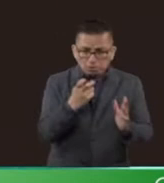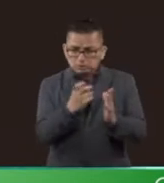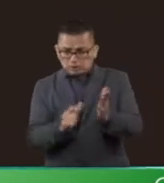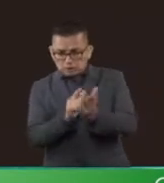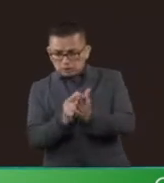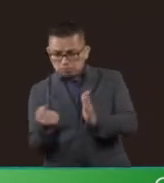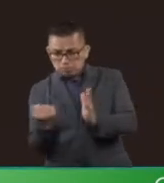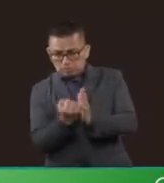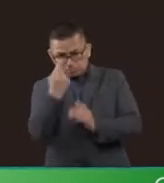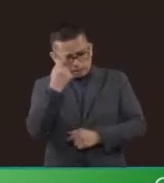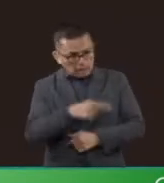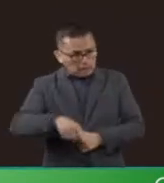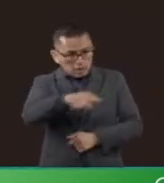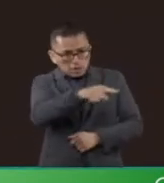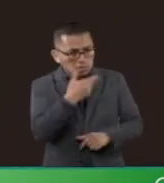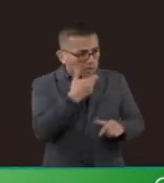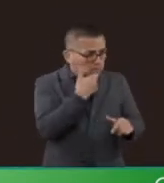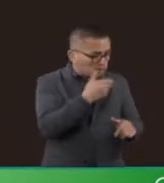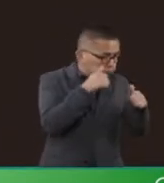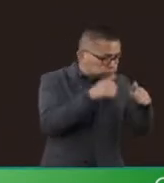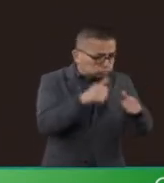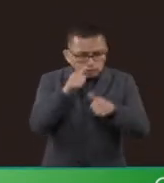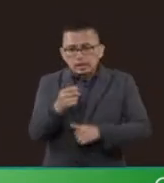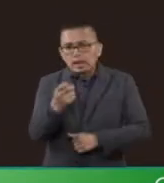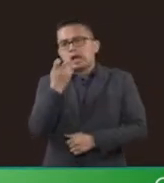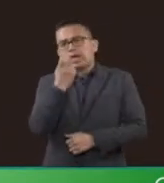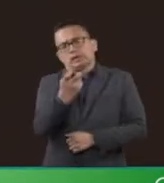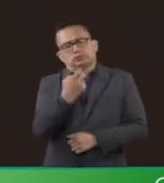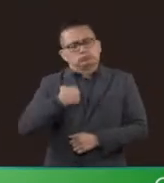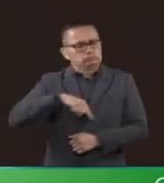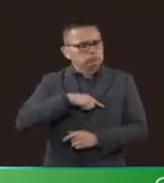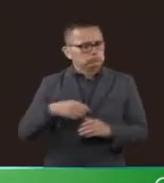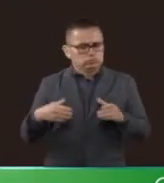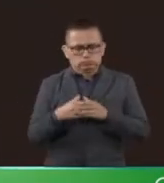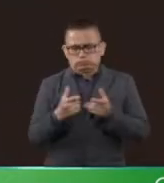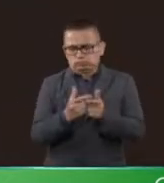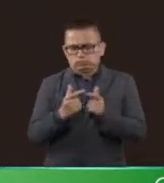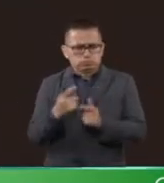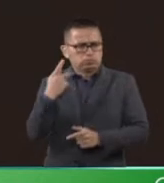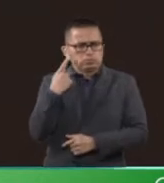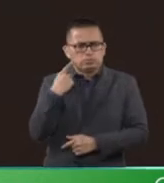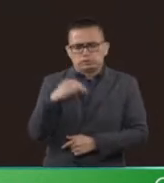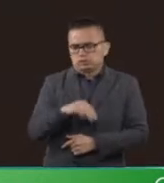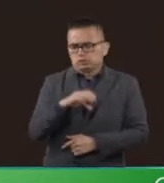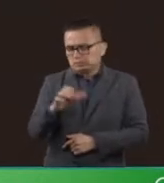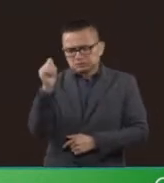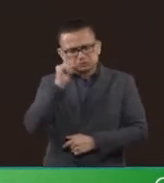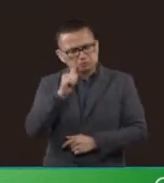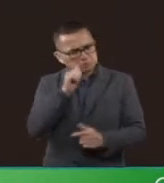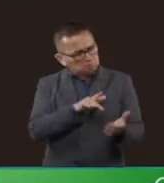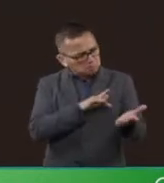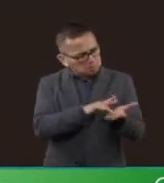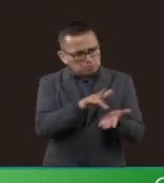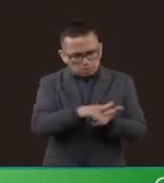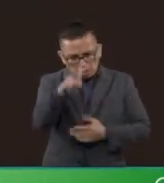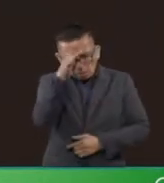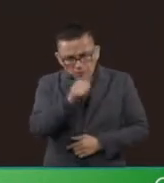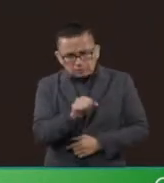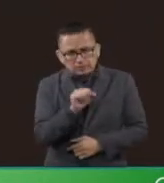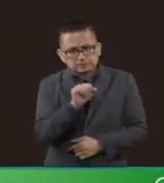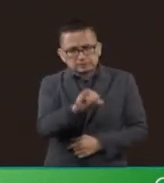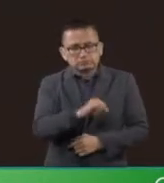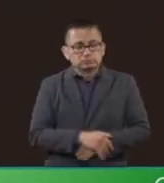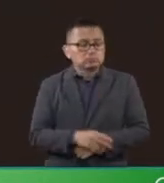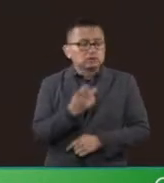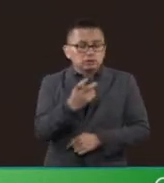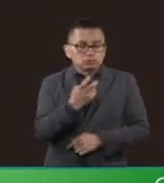ante cualquier otro interés, encontrará siempre el respaldo institucional de Movimiento Ciudadano. Así lo hemos y